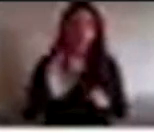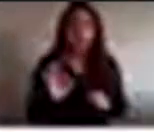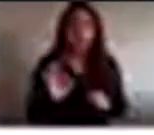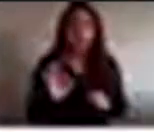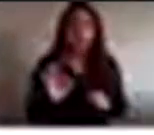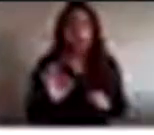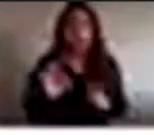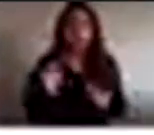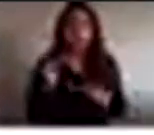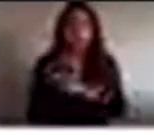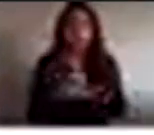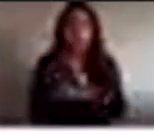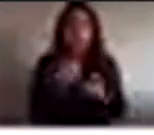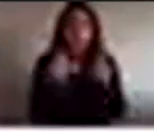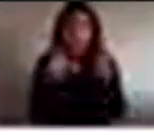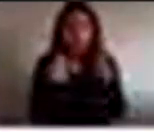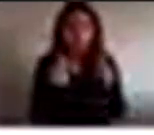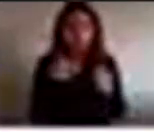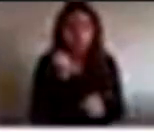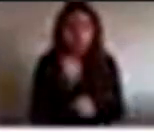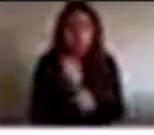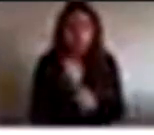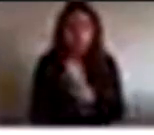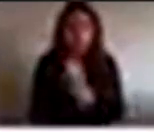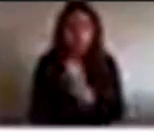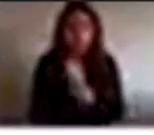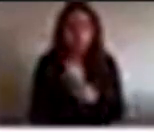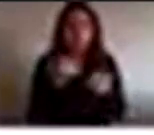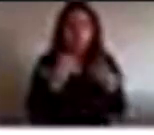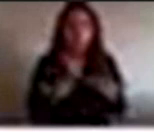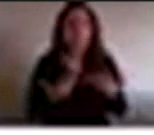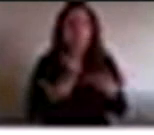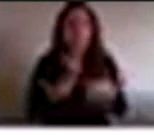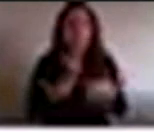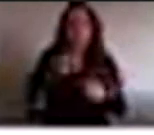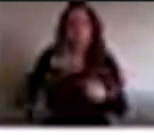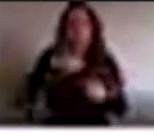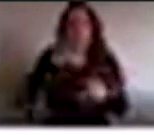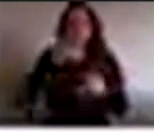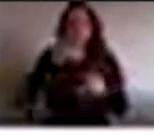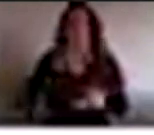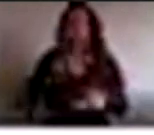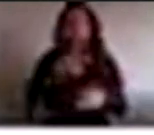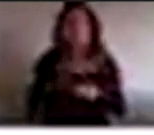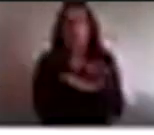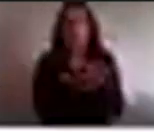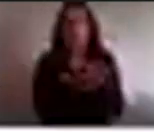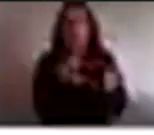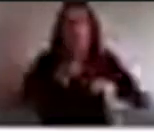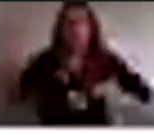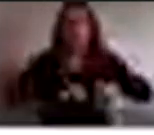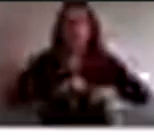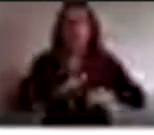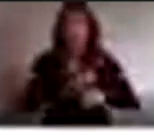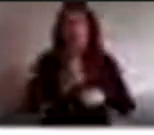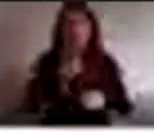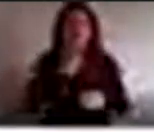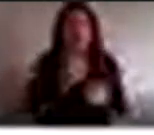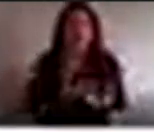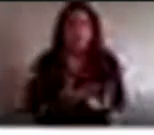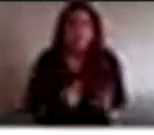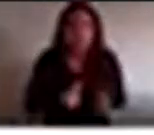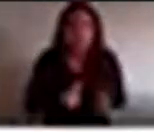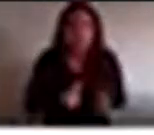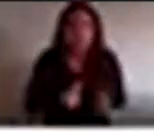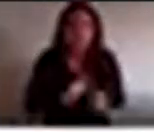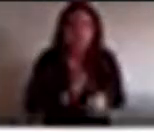con este espacio es que no sientan miedo por no cumplir la ley, sino que todo lo contrario, se sientan muy entusiasmados de darle